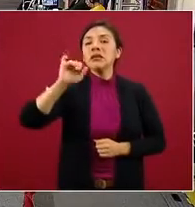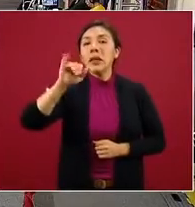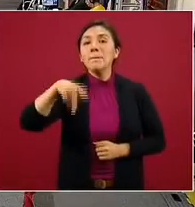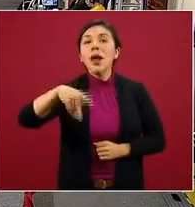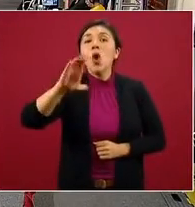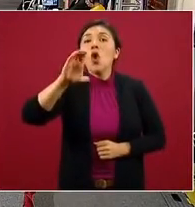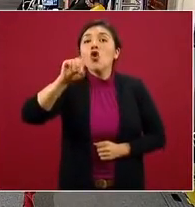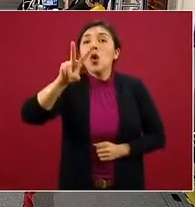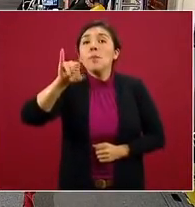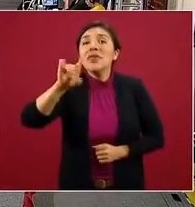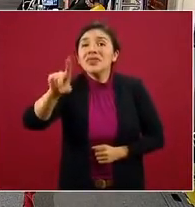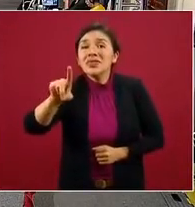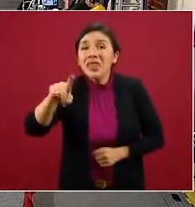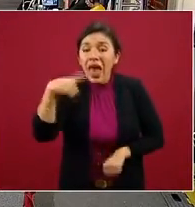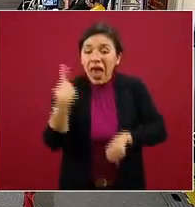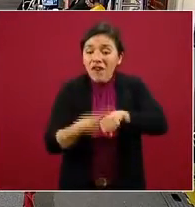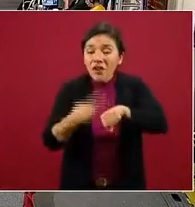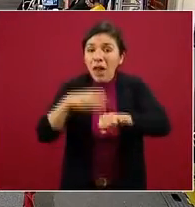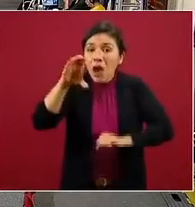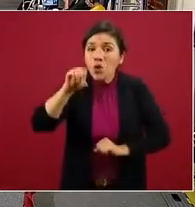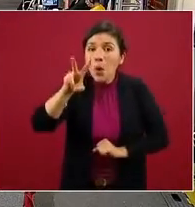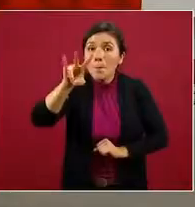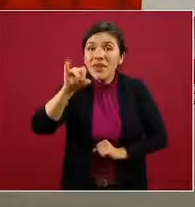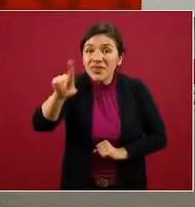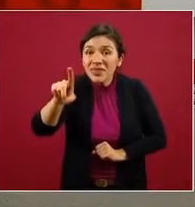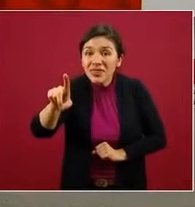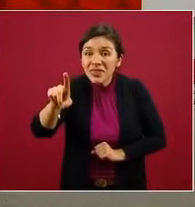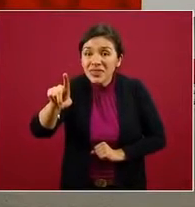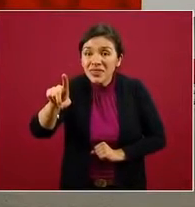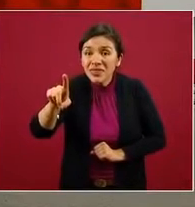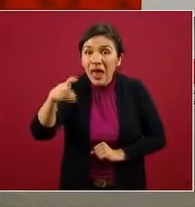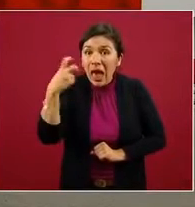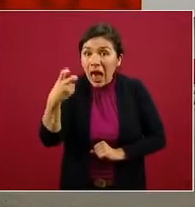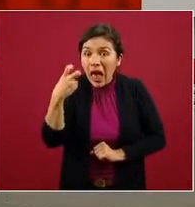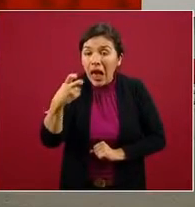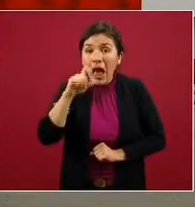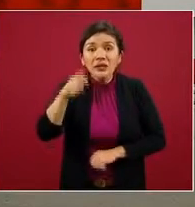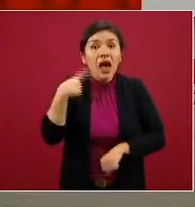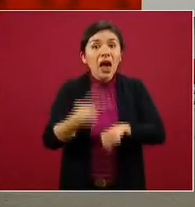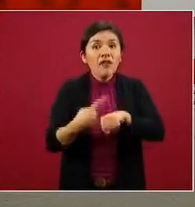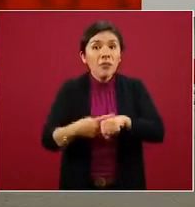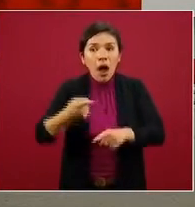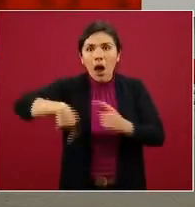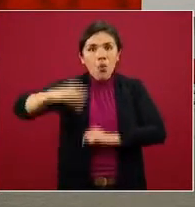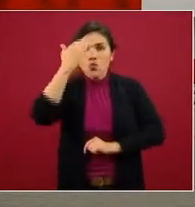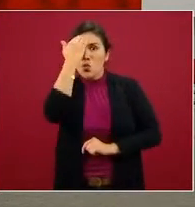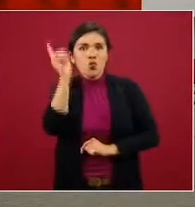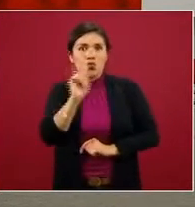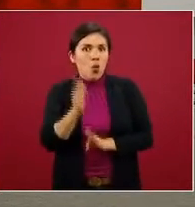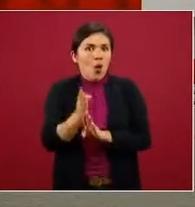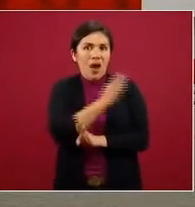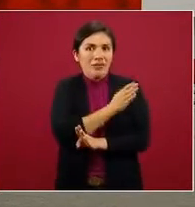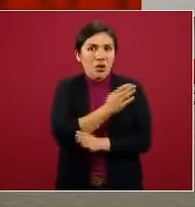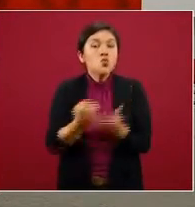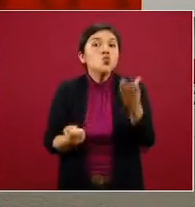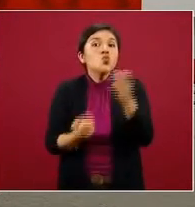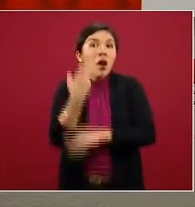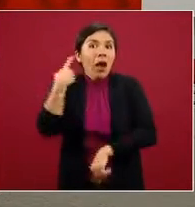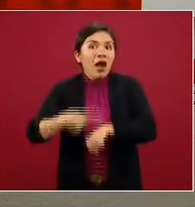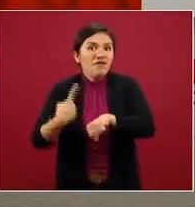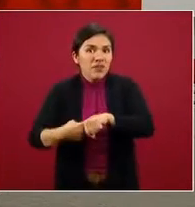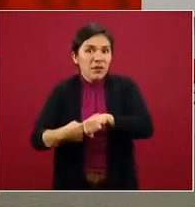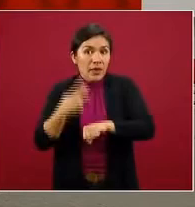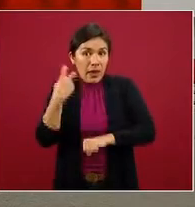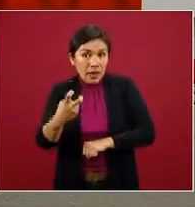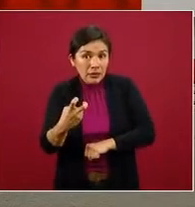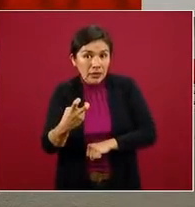El virus como tal. No, COVID, la enfermedad COVID. La enfermedad COVID es una enfermedad que no conocíamos. Es una enfermedad nueva y es